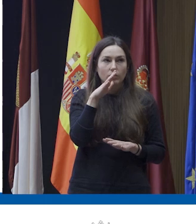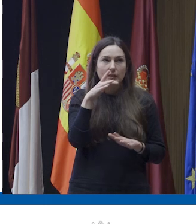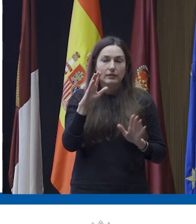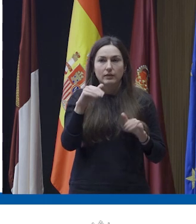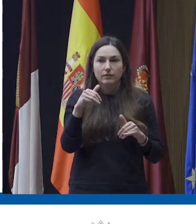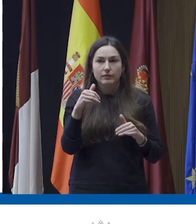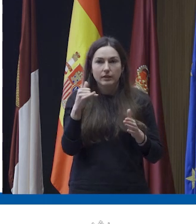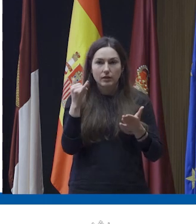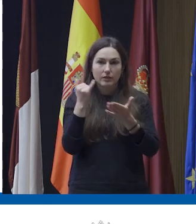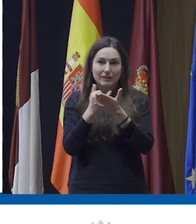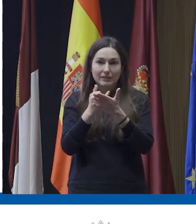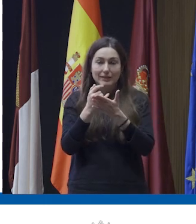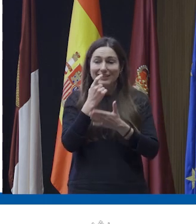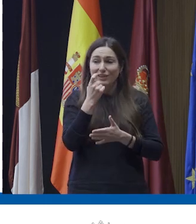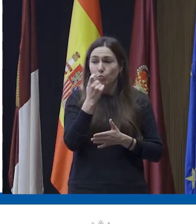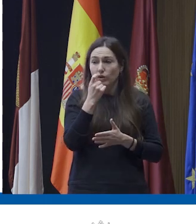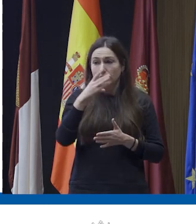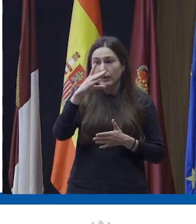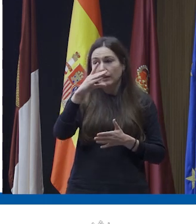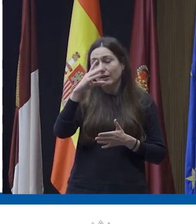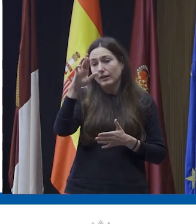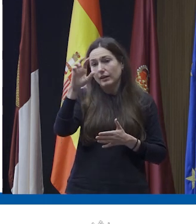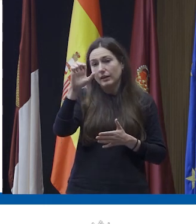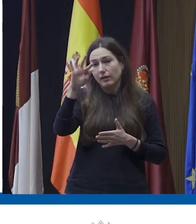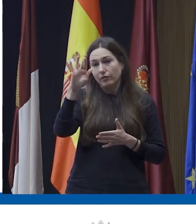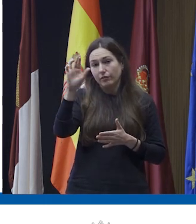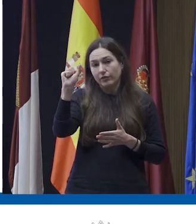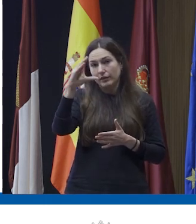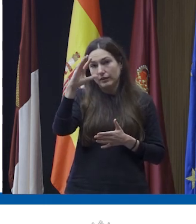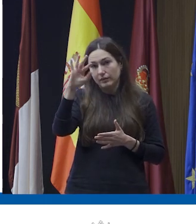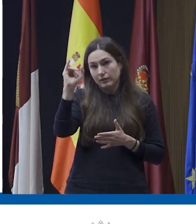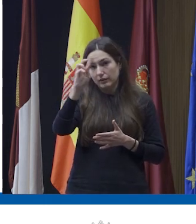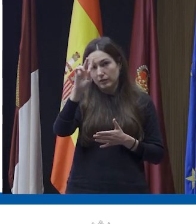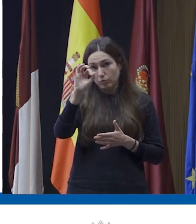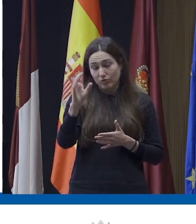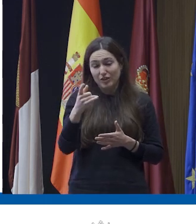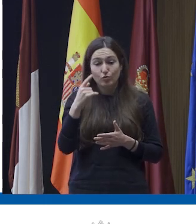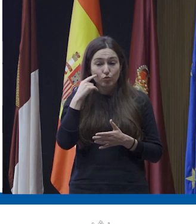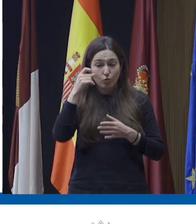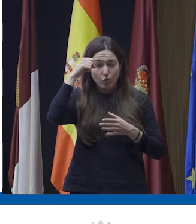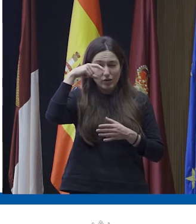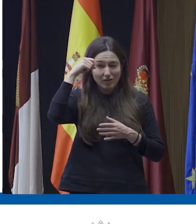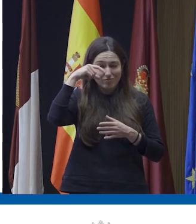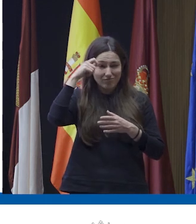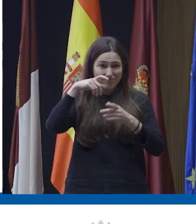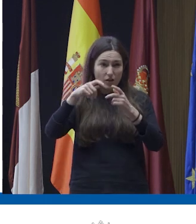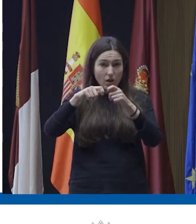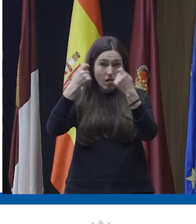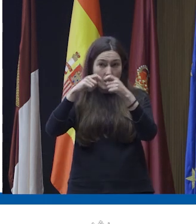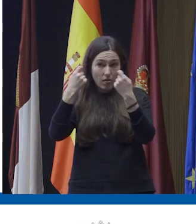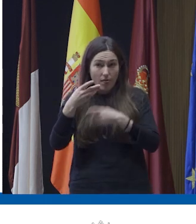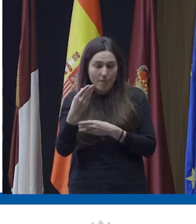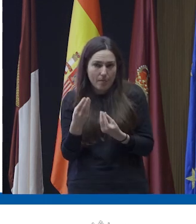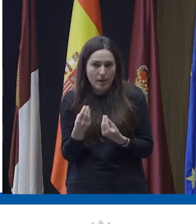¿vale? Regulariza toda la imagen y evita la dispersión de la luz. Si tenemos una lágrima que se rompe mucho, va a empeorar la calidad